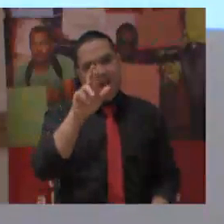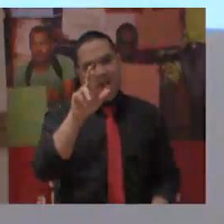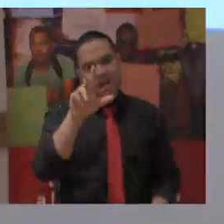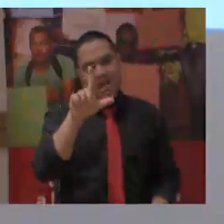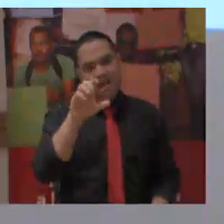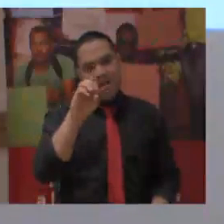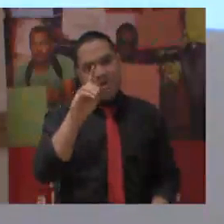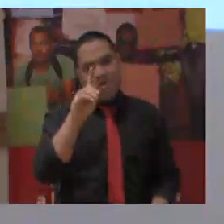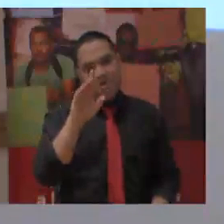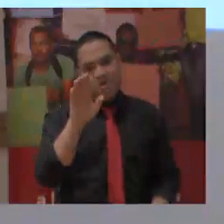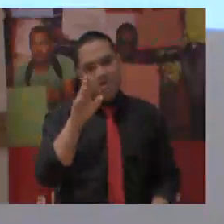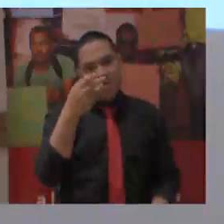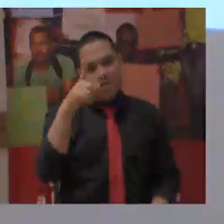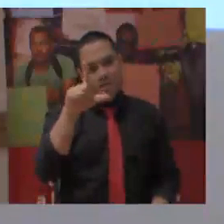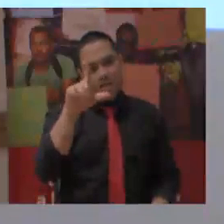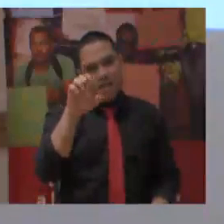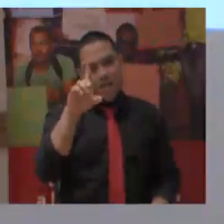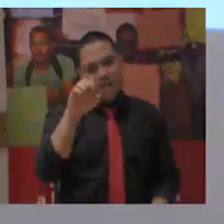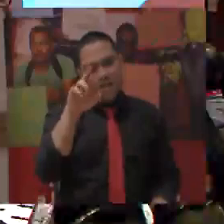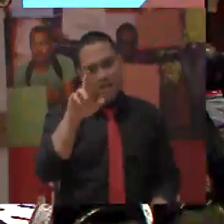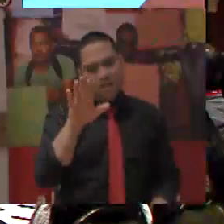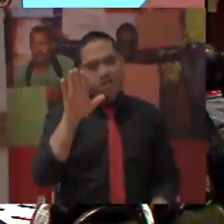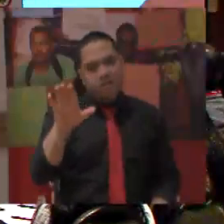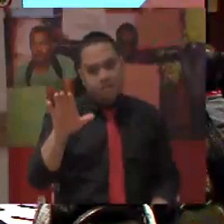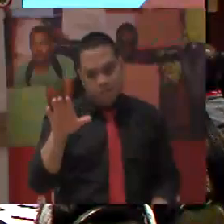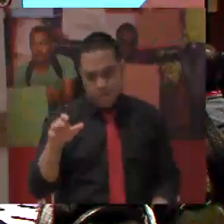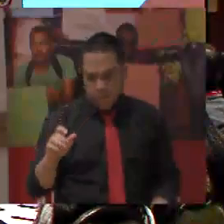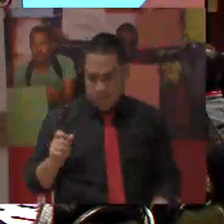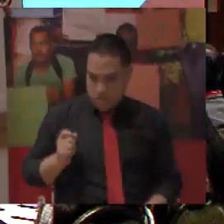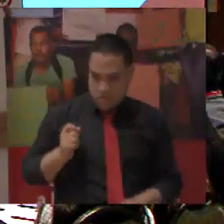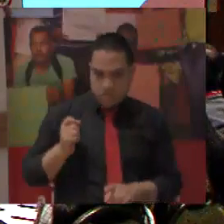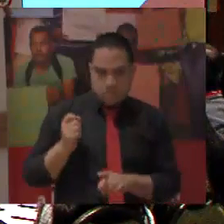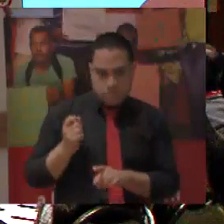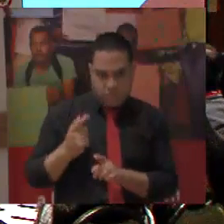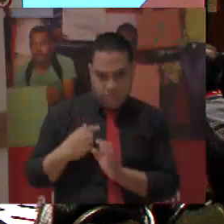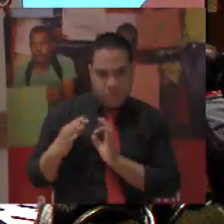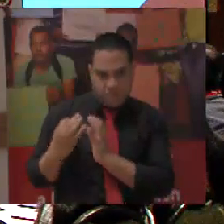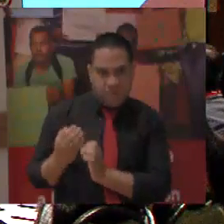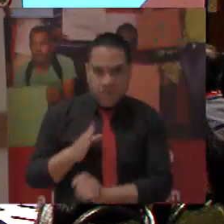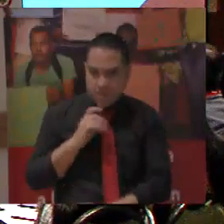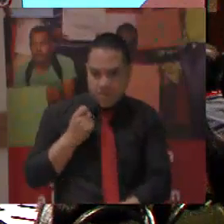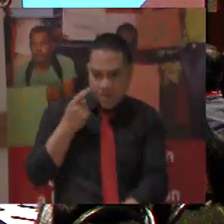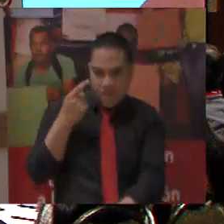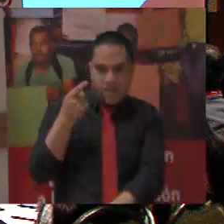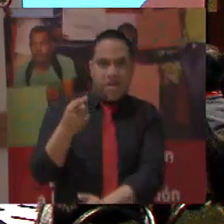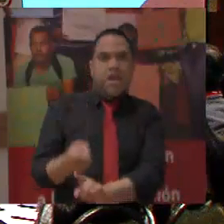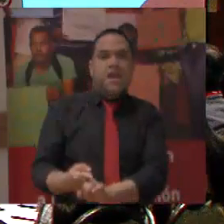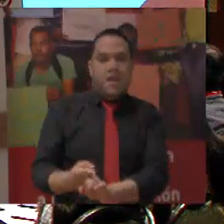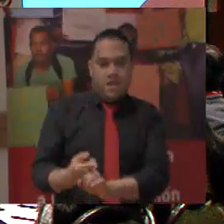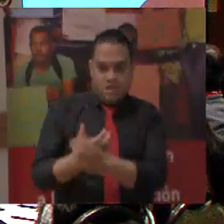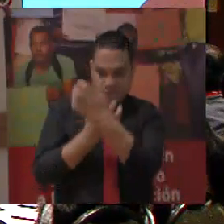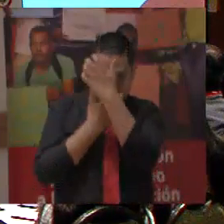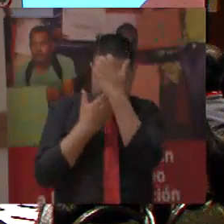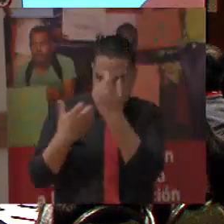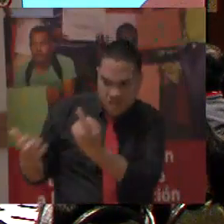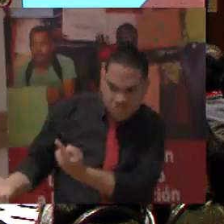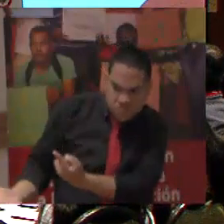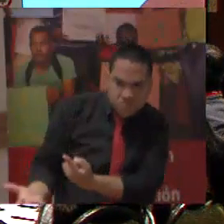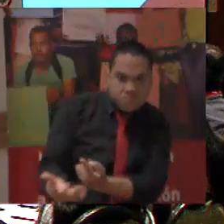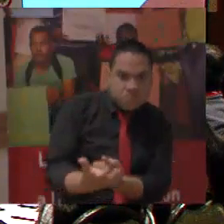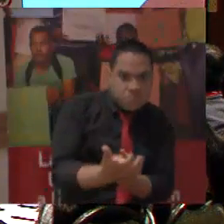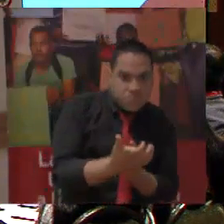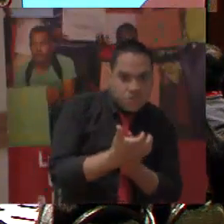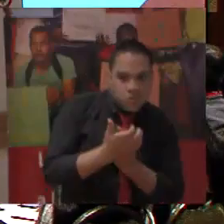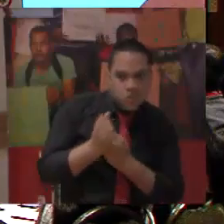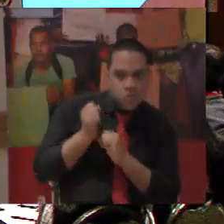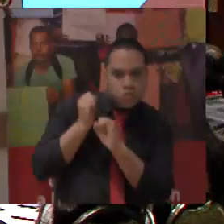el primer secuestrado por la guerrilla de las FARC, fue asesinado por las FARC. Tengo además